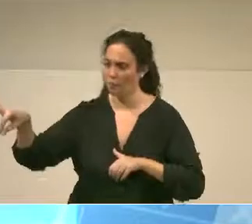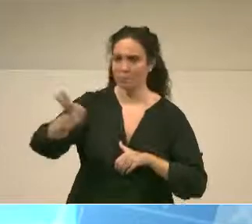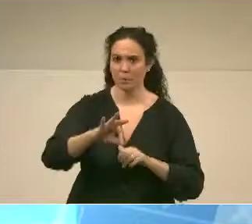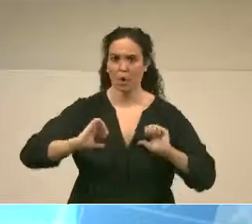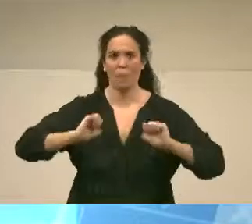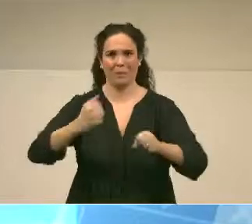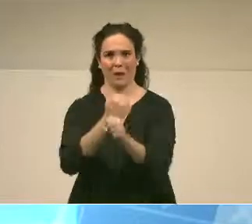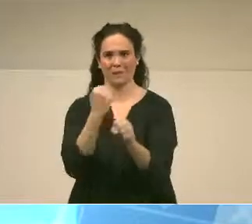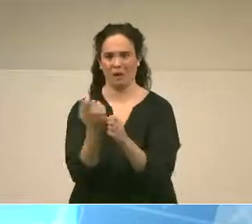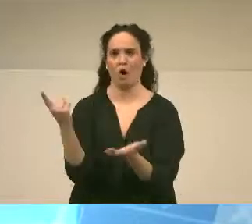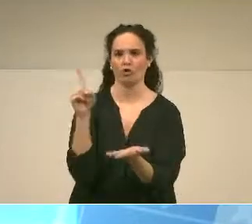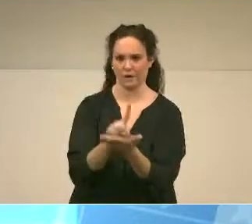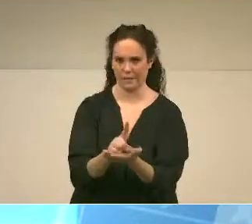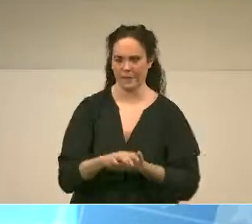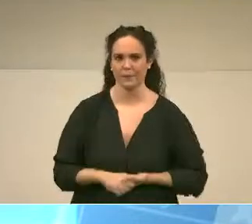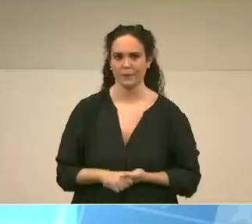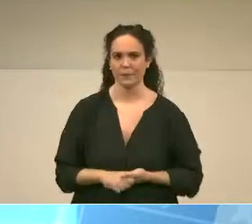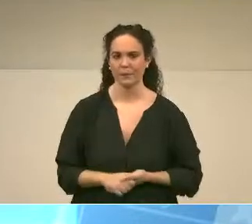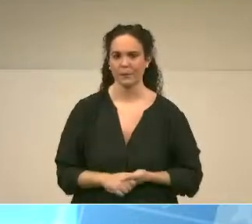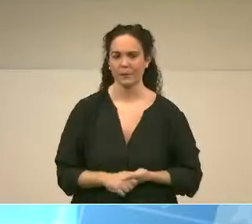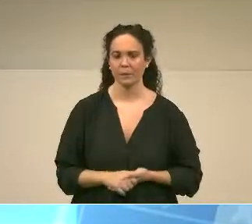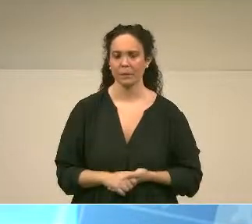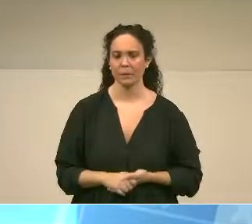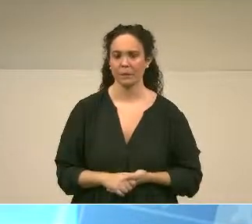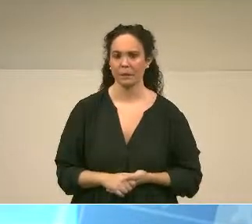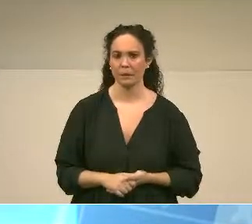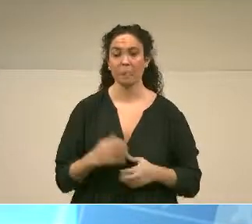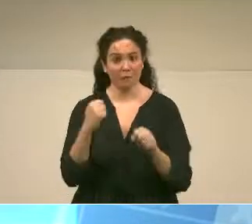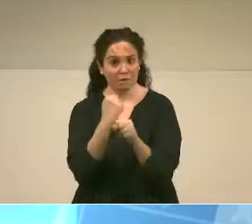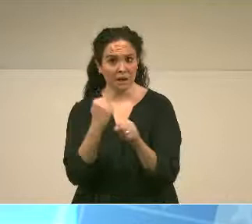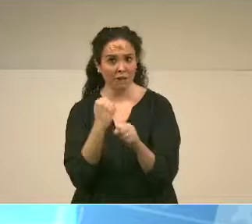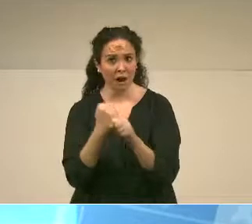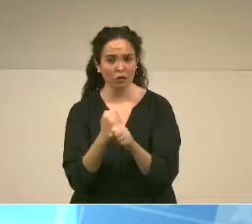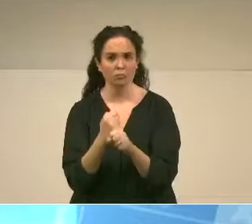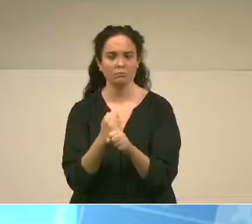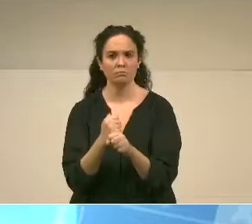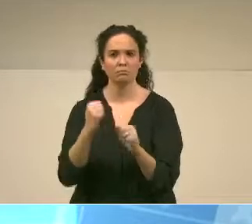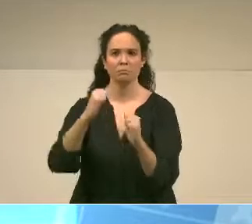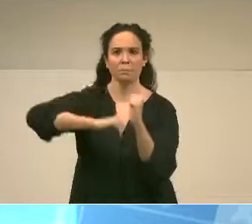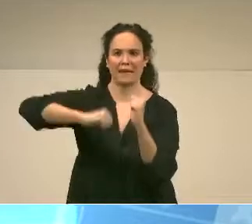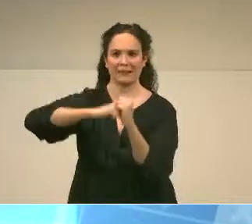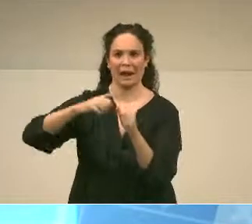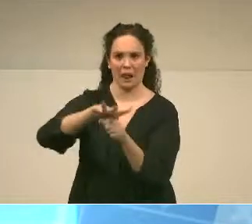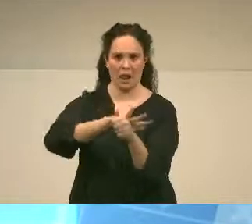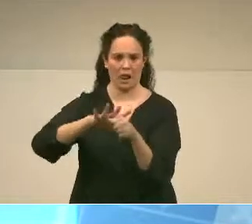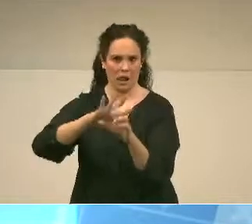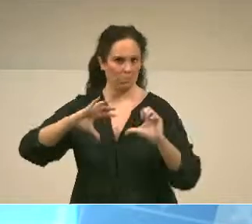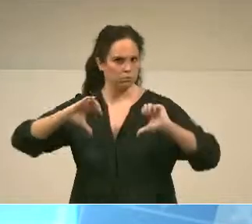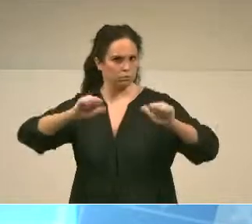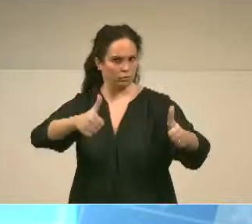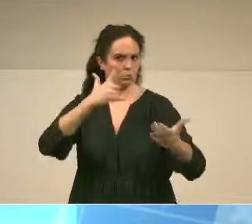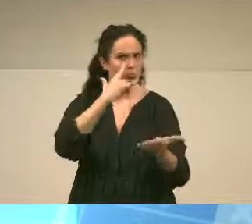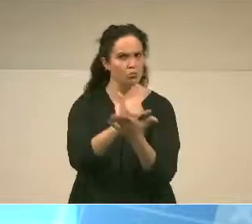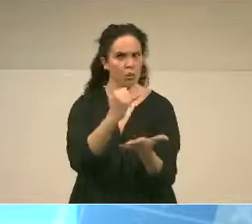Se inicia o se adoptó la decisión de iniciar ese trabajo con el sector del metal, pero desde luego estas empresas de las que